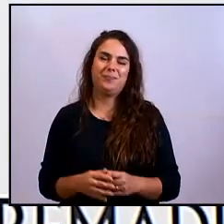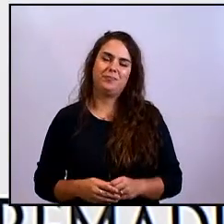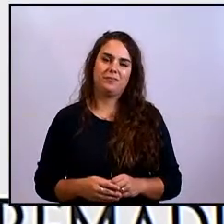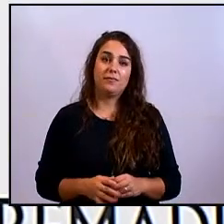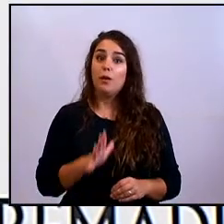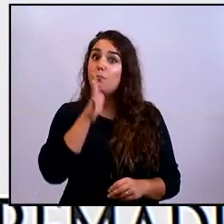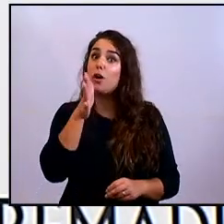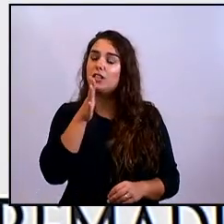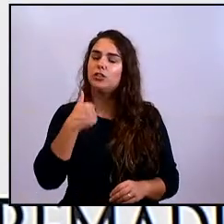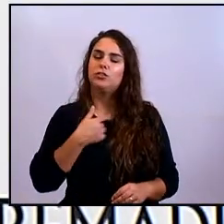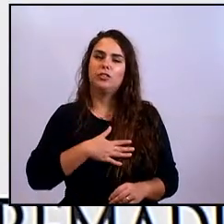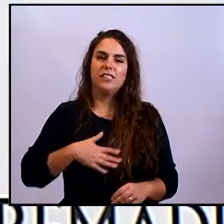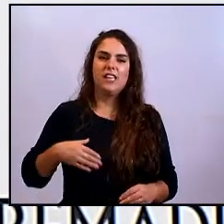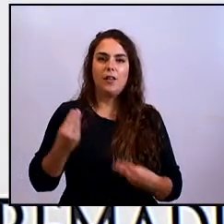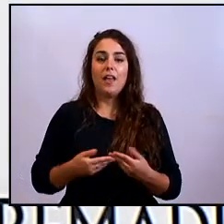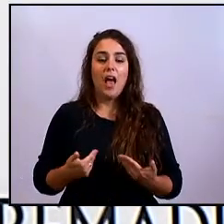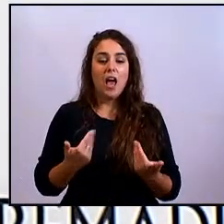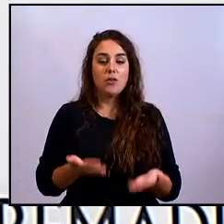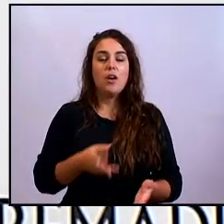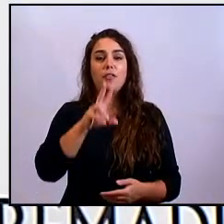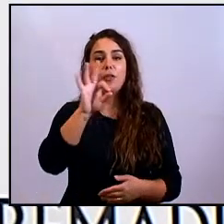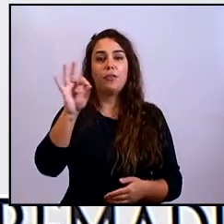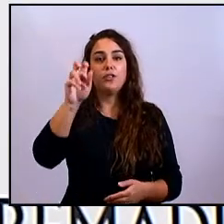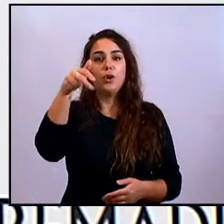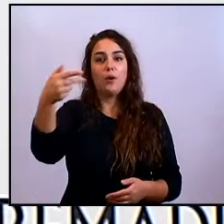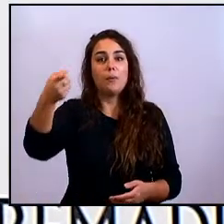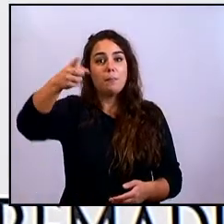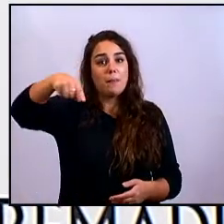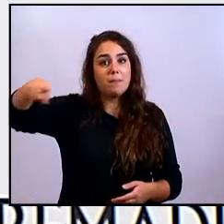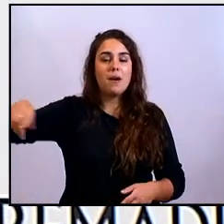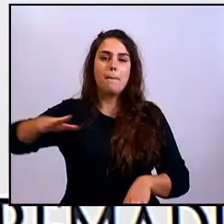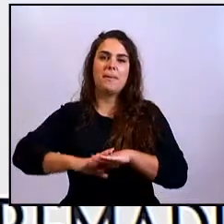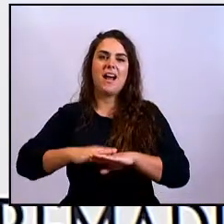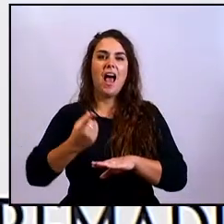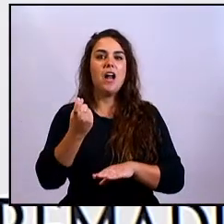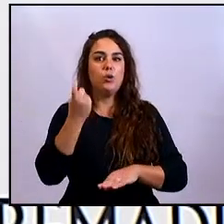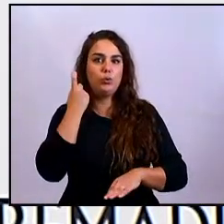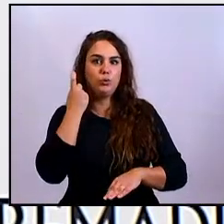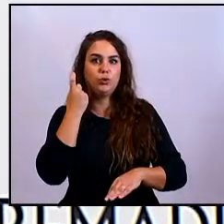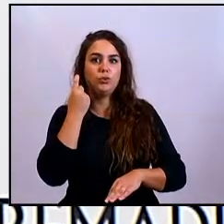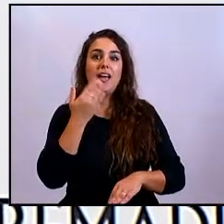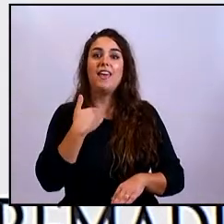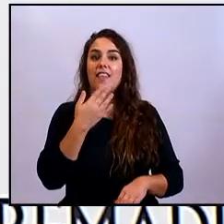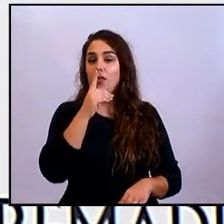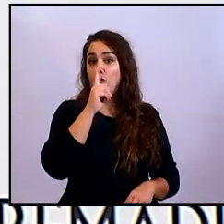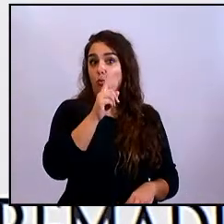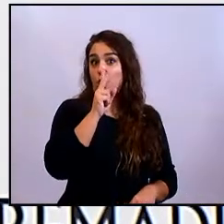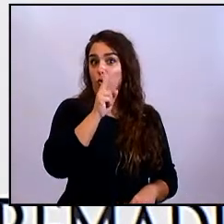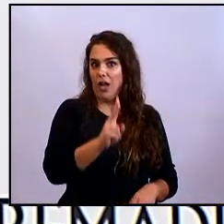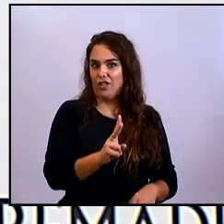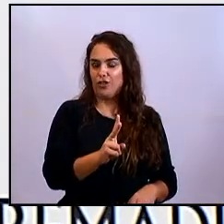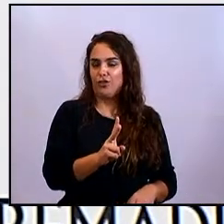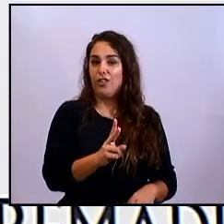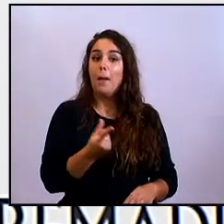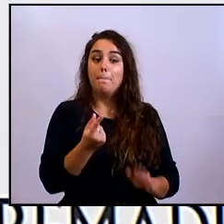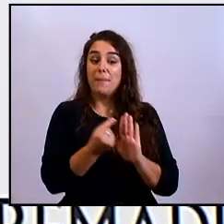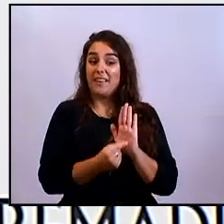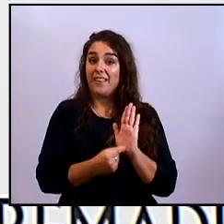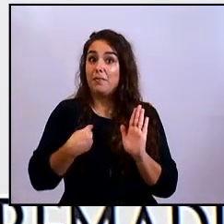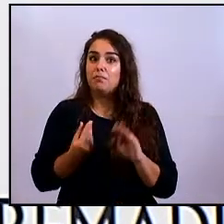a extender las ayudas de 200 euros mensuales a los alumnos de 1 y 2 años, una medida en la que vamos a invertir